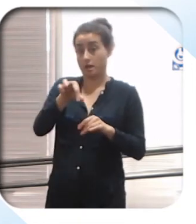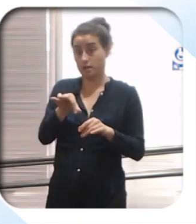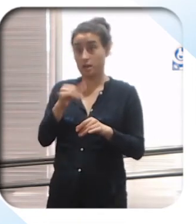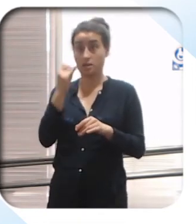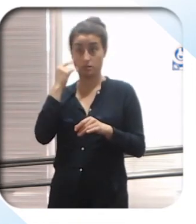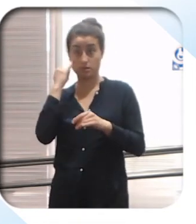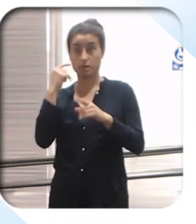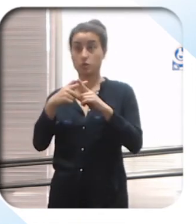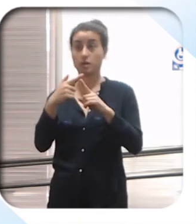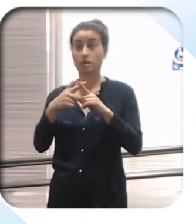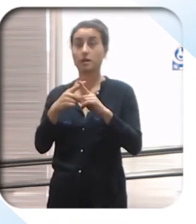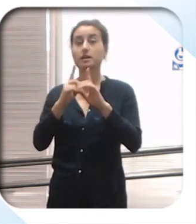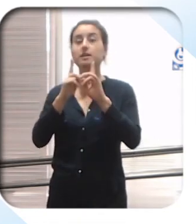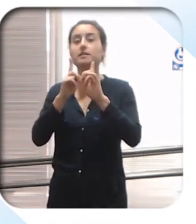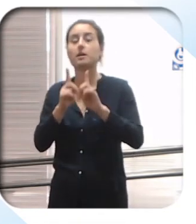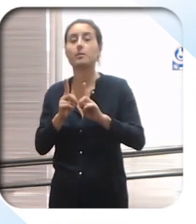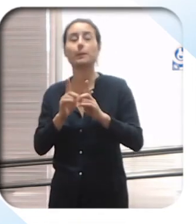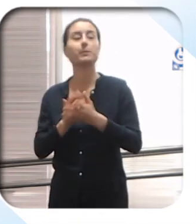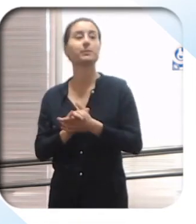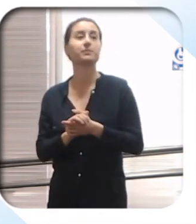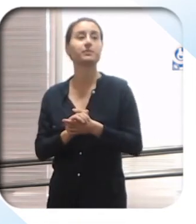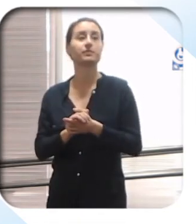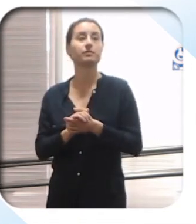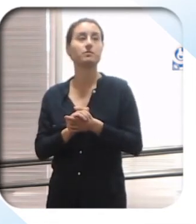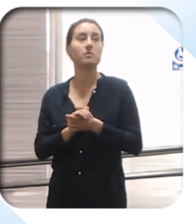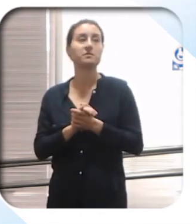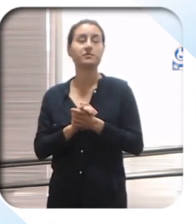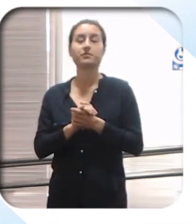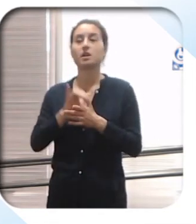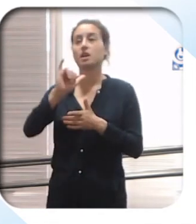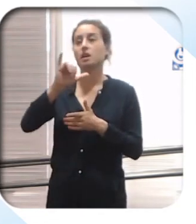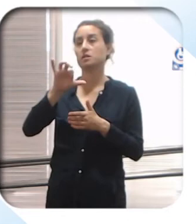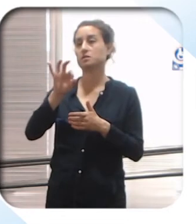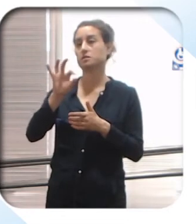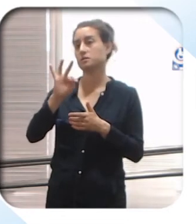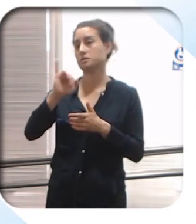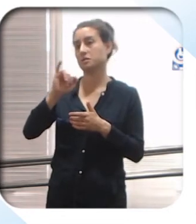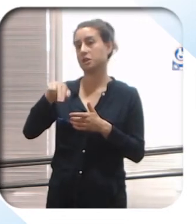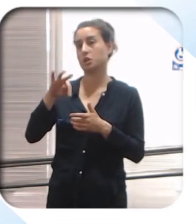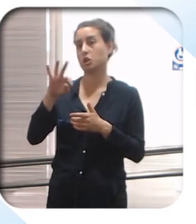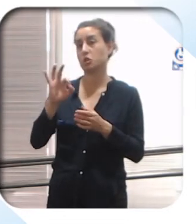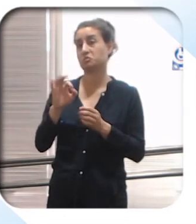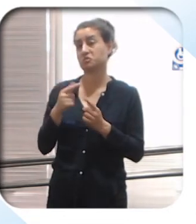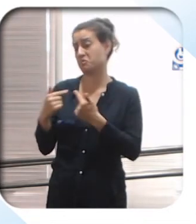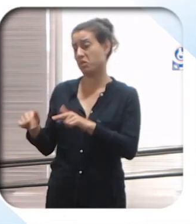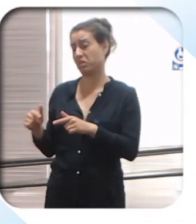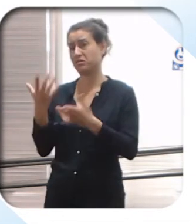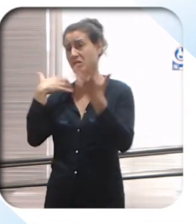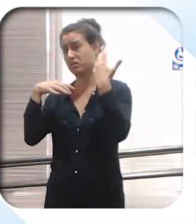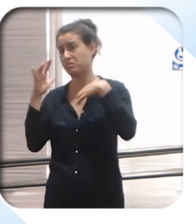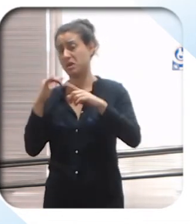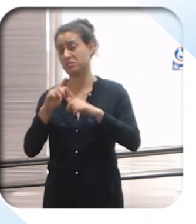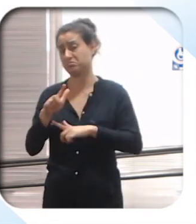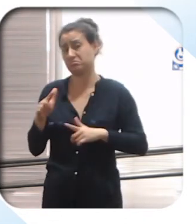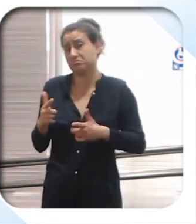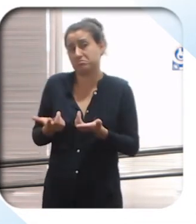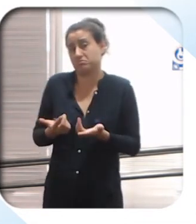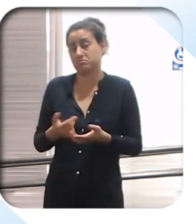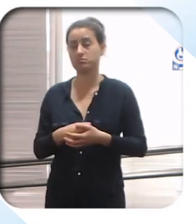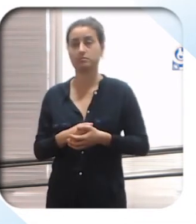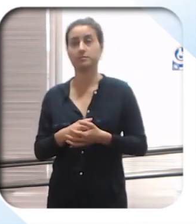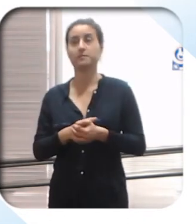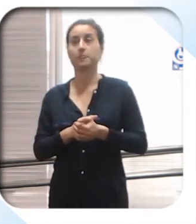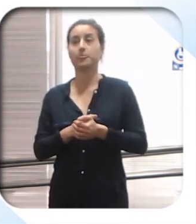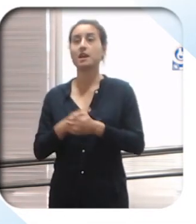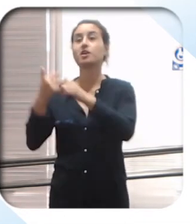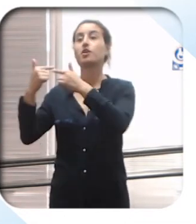Genitales, y representa el ejercicio sexual instintivo, o sea que en eso no nos diferenciamos mucho de los animalitos, ¿verdad? Lo